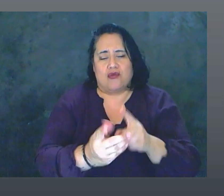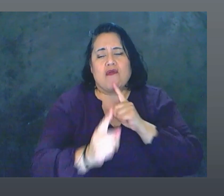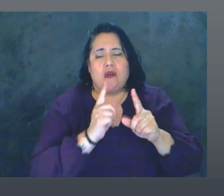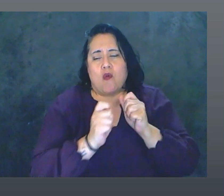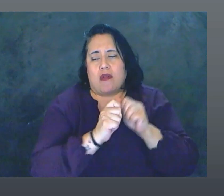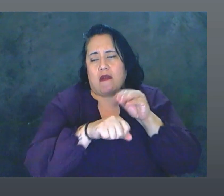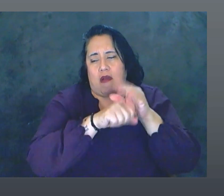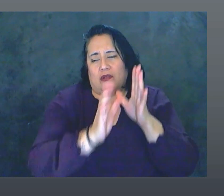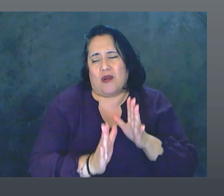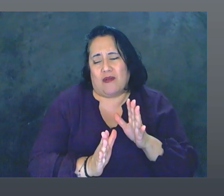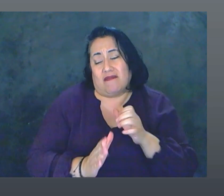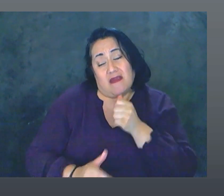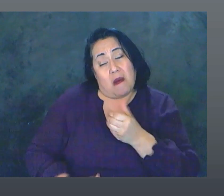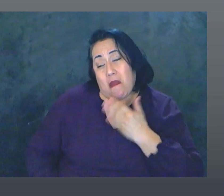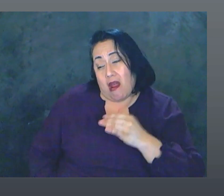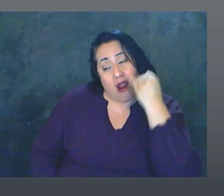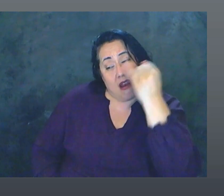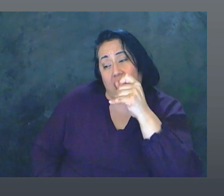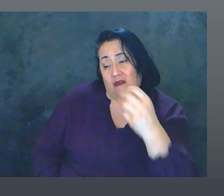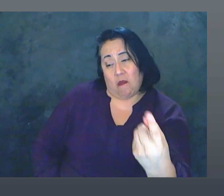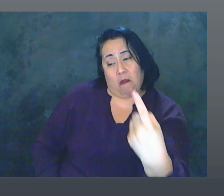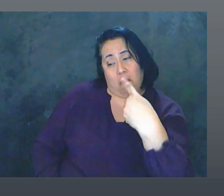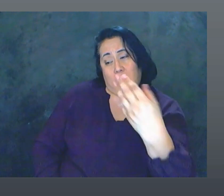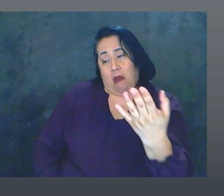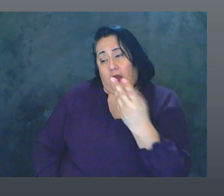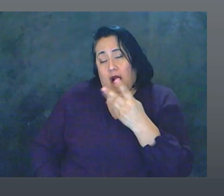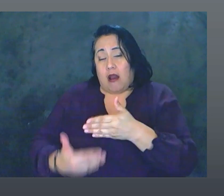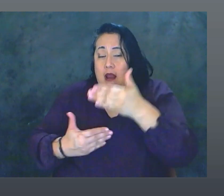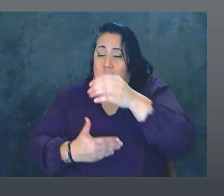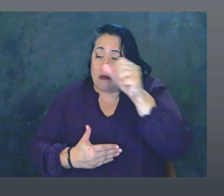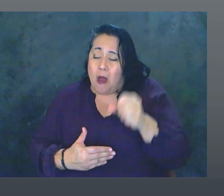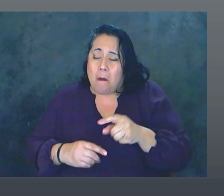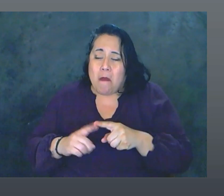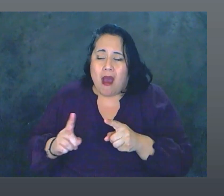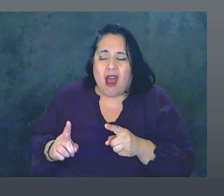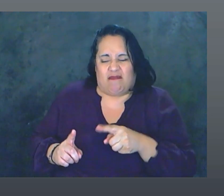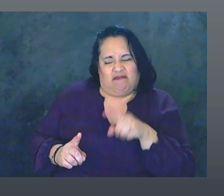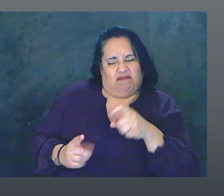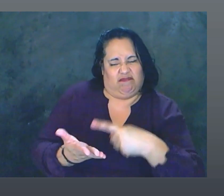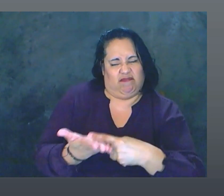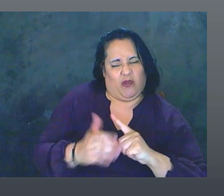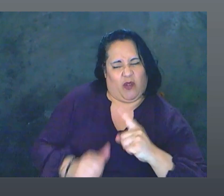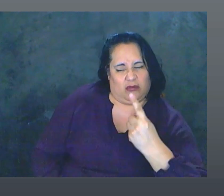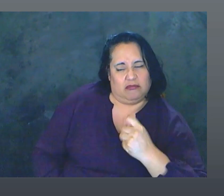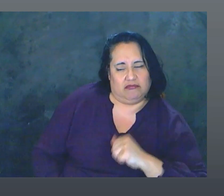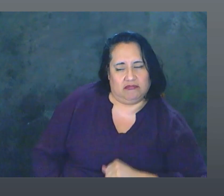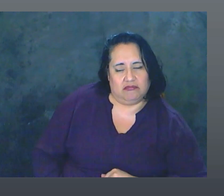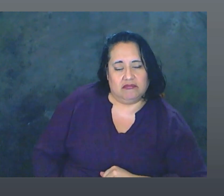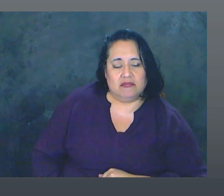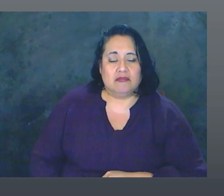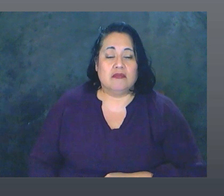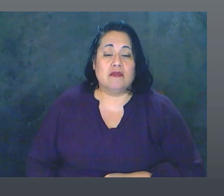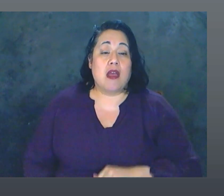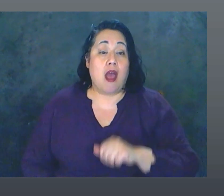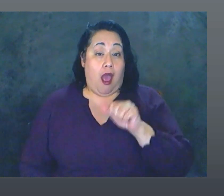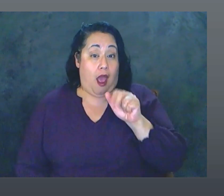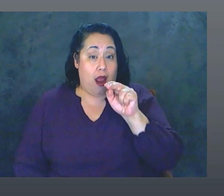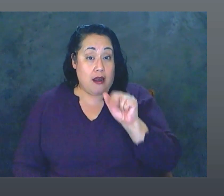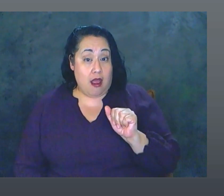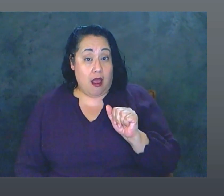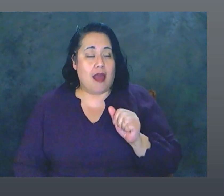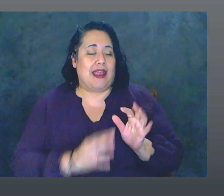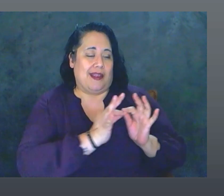un consejero. No estaría mal regresar el semestre que sigue, pero hay que discutirlo primero.